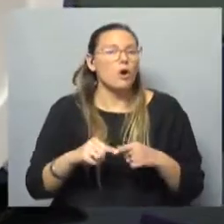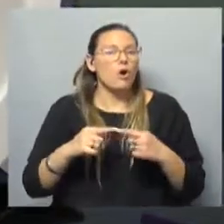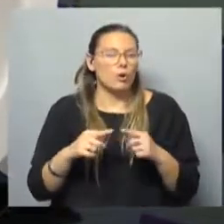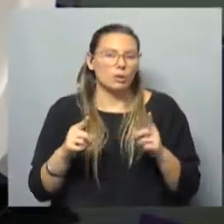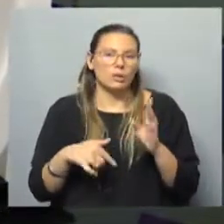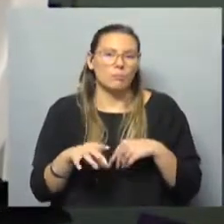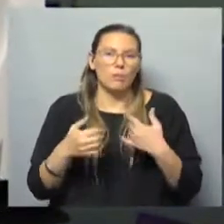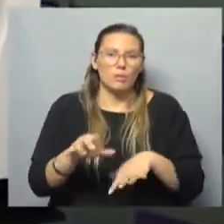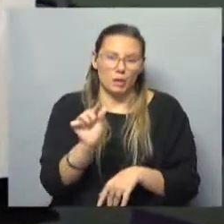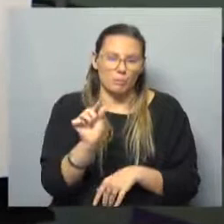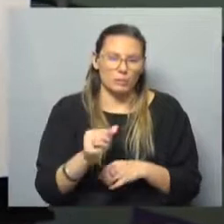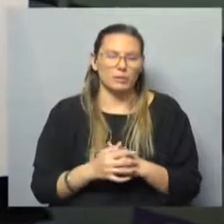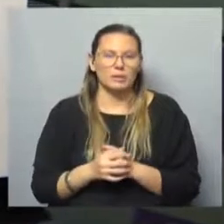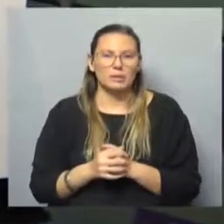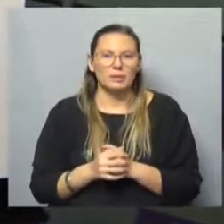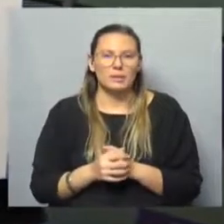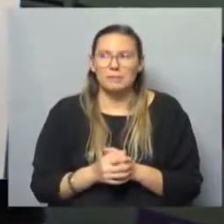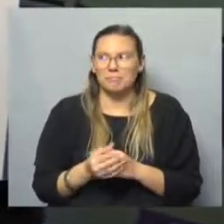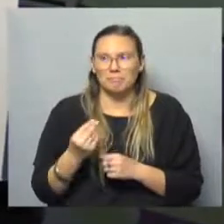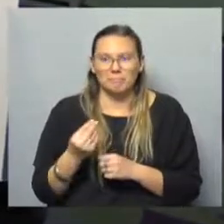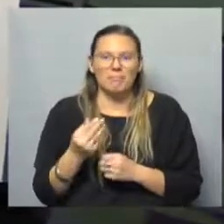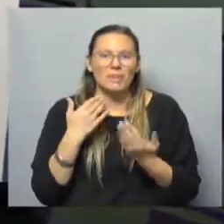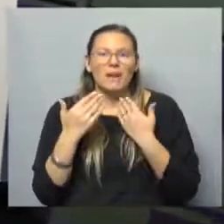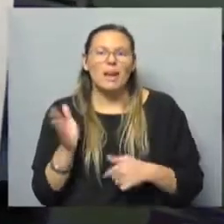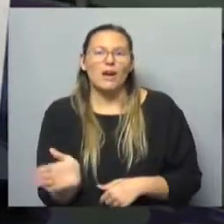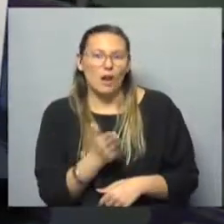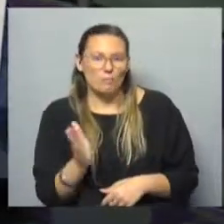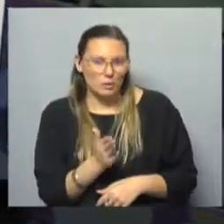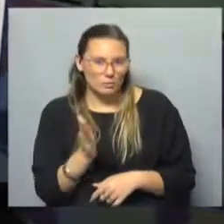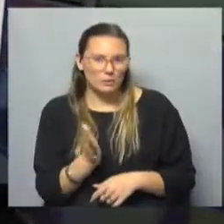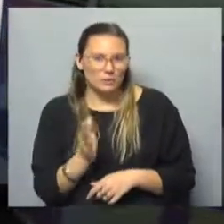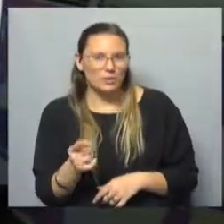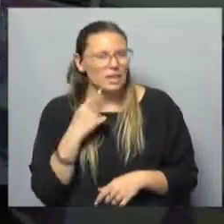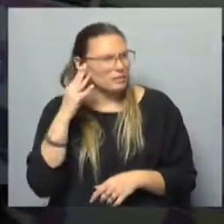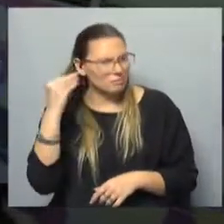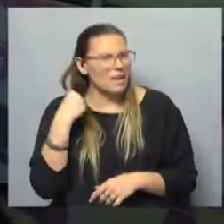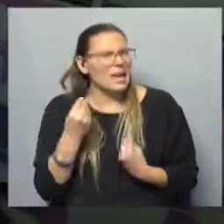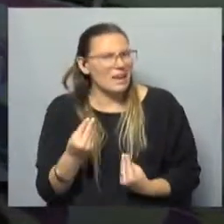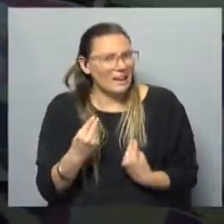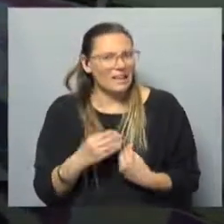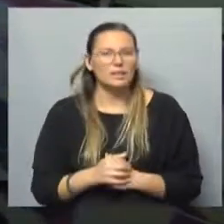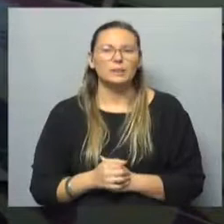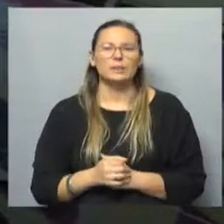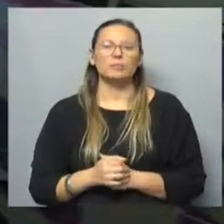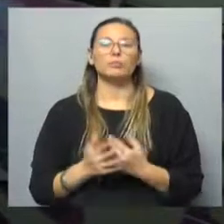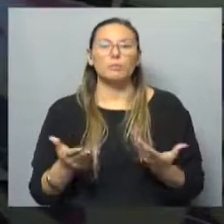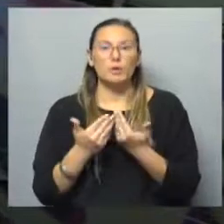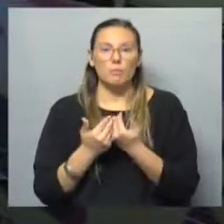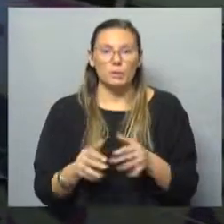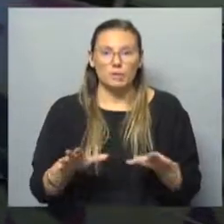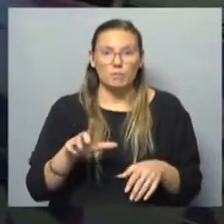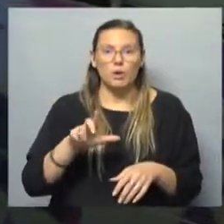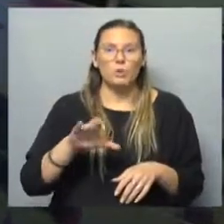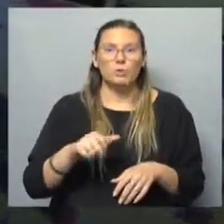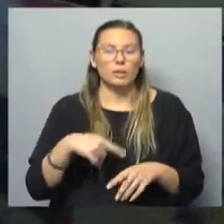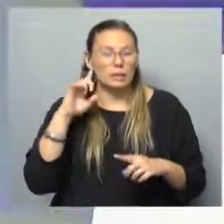hoy te vamos a dejar un poquito más. Sí, o sea, no me está diciendo, ahí. ¿What? ¿What? Perfecto, bueno, entonces... Luciana como loca,